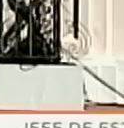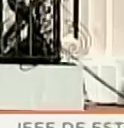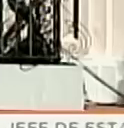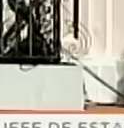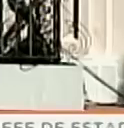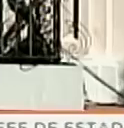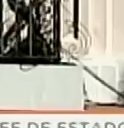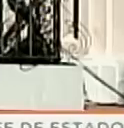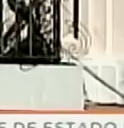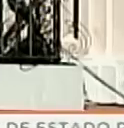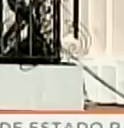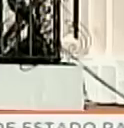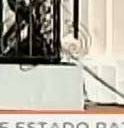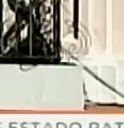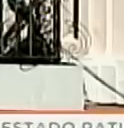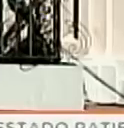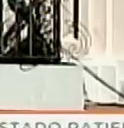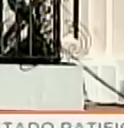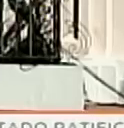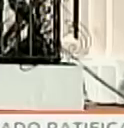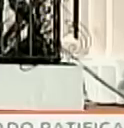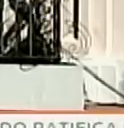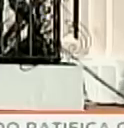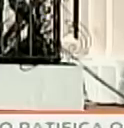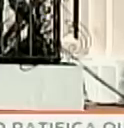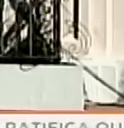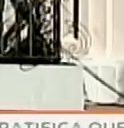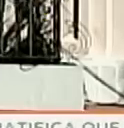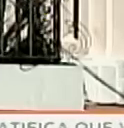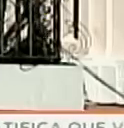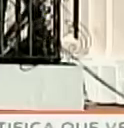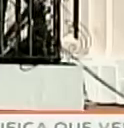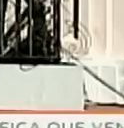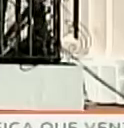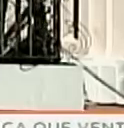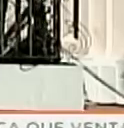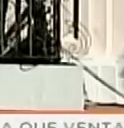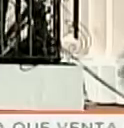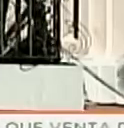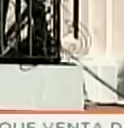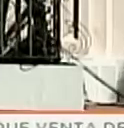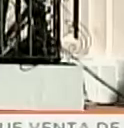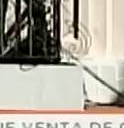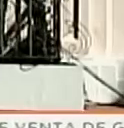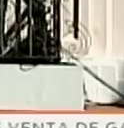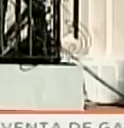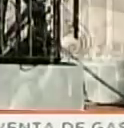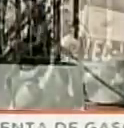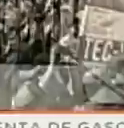La patria es una mujer y el regreso para amarla.